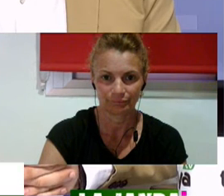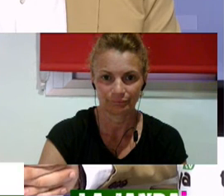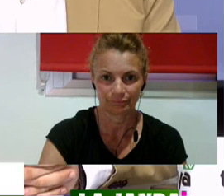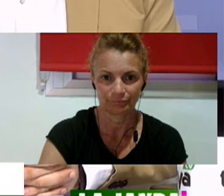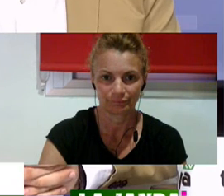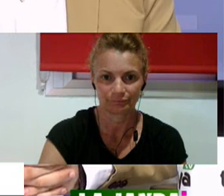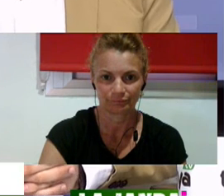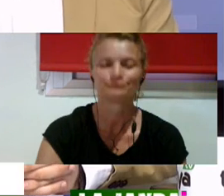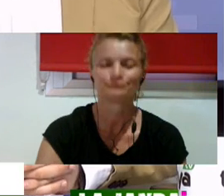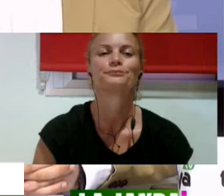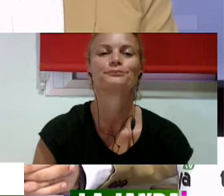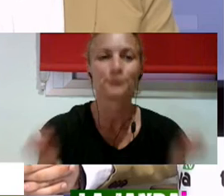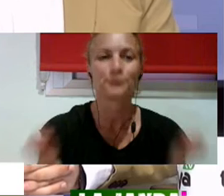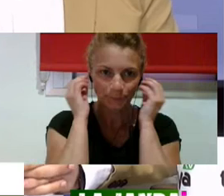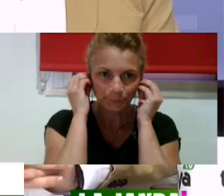pronto.